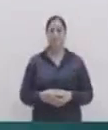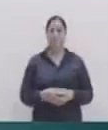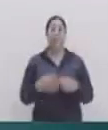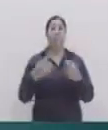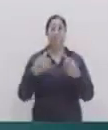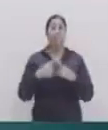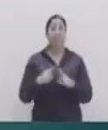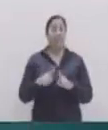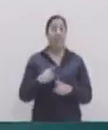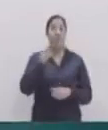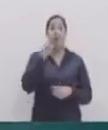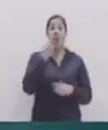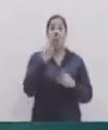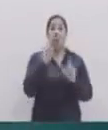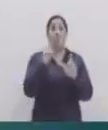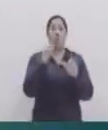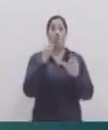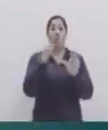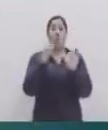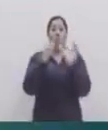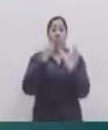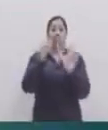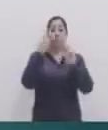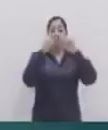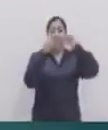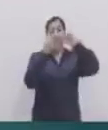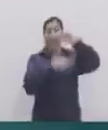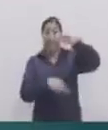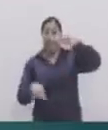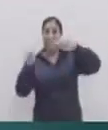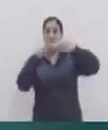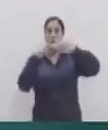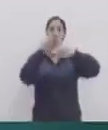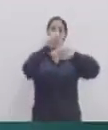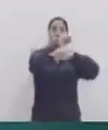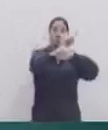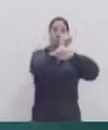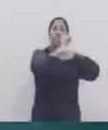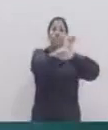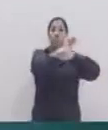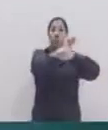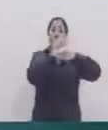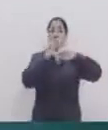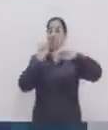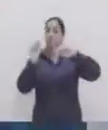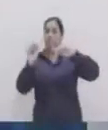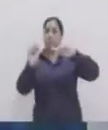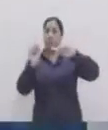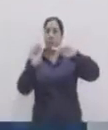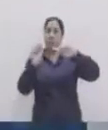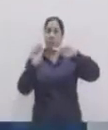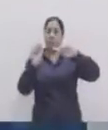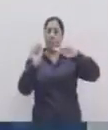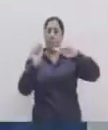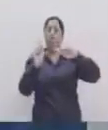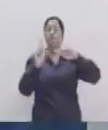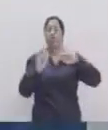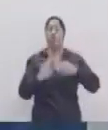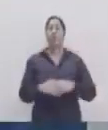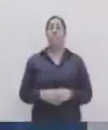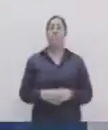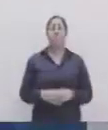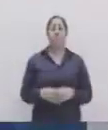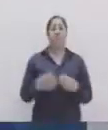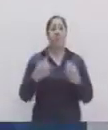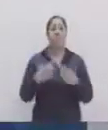puntos finales, uno está fuera de la circunferencia y el otro también es uno de los puntos de la circunferencia.